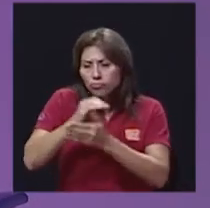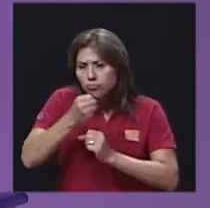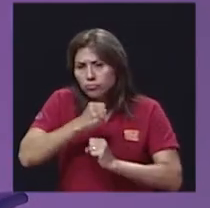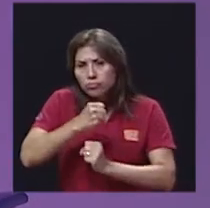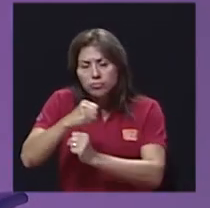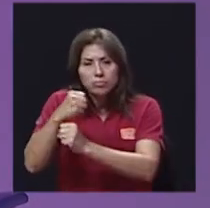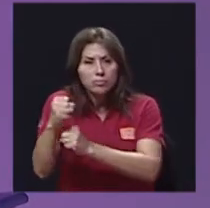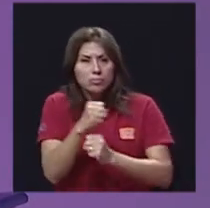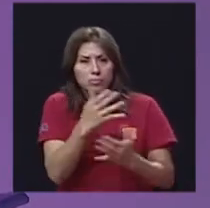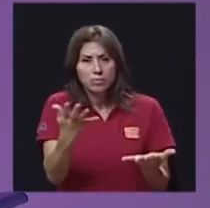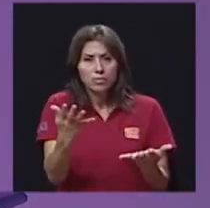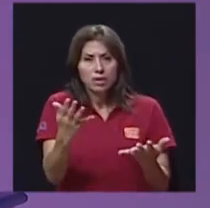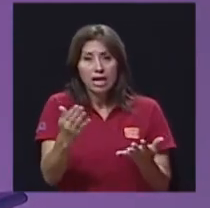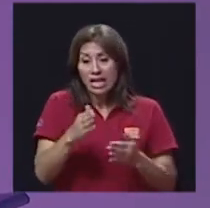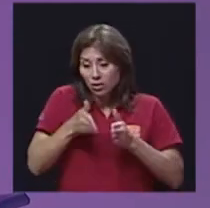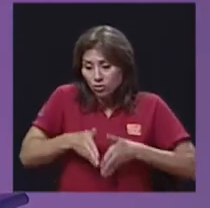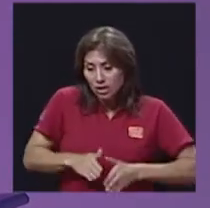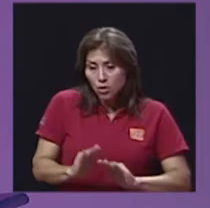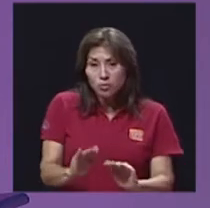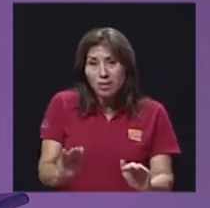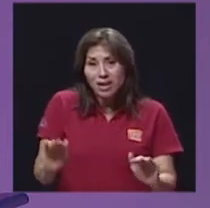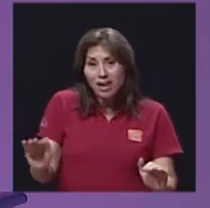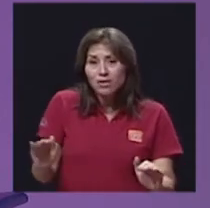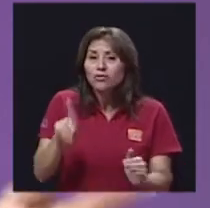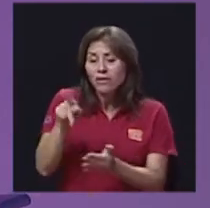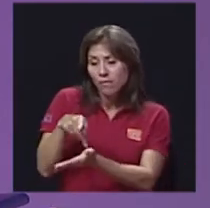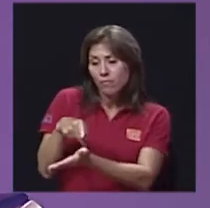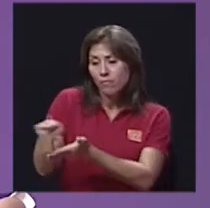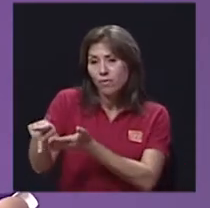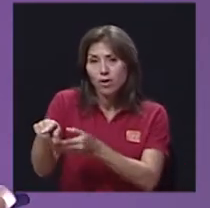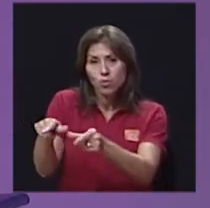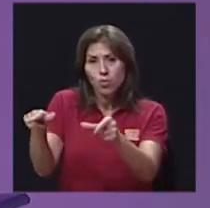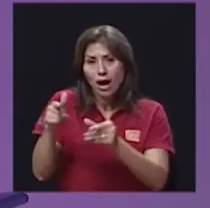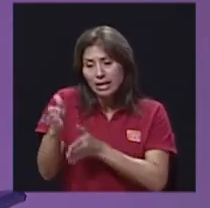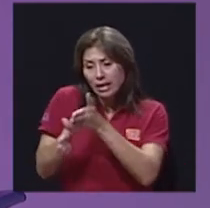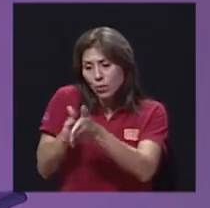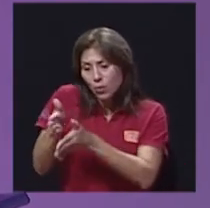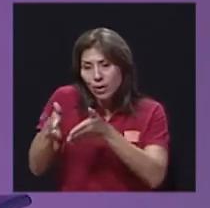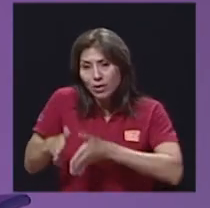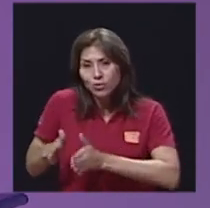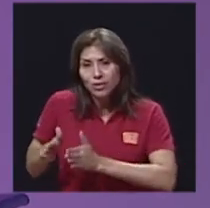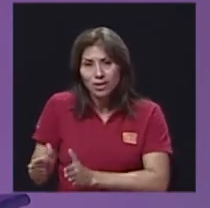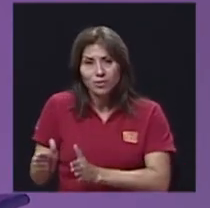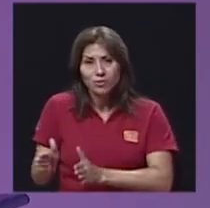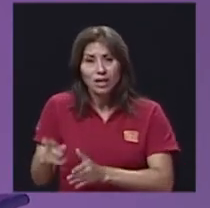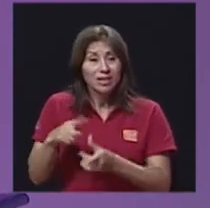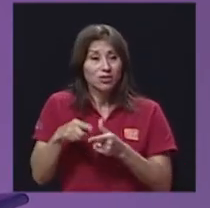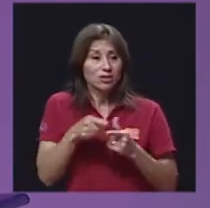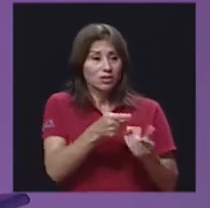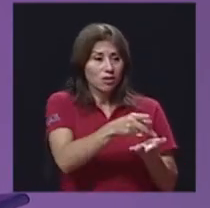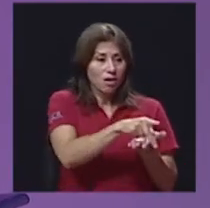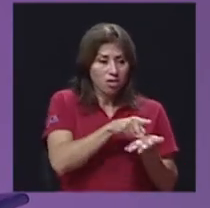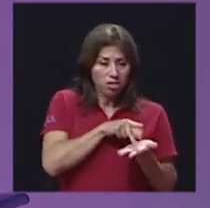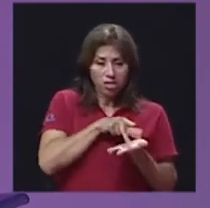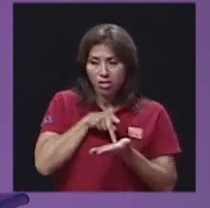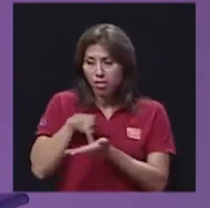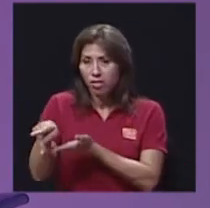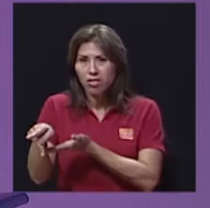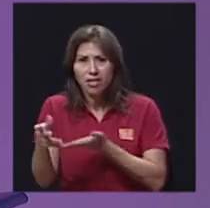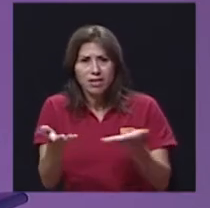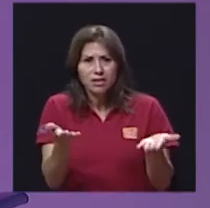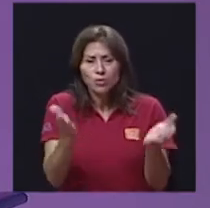Al final lo que ganan es para pagar la guardería. Mucho menos tendrán para dar una pensión, ¿verdad?